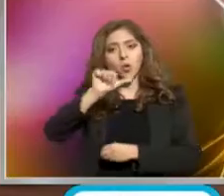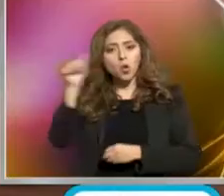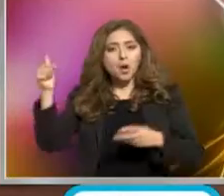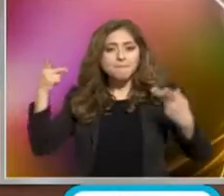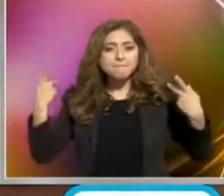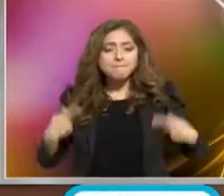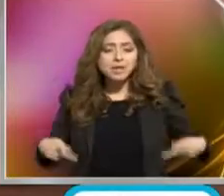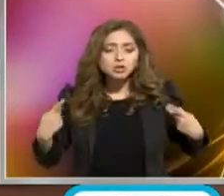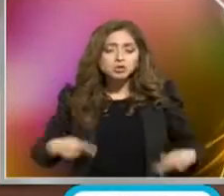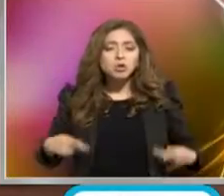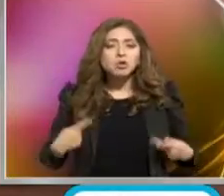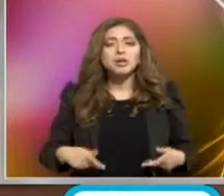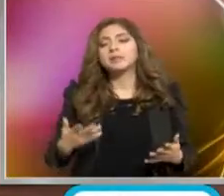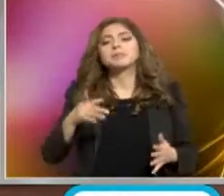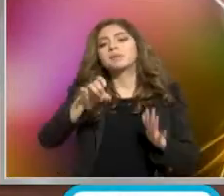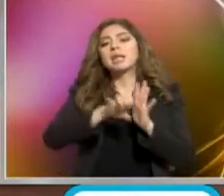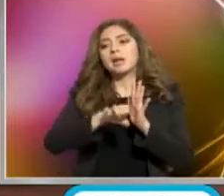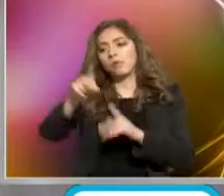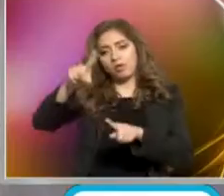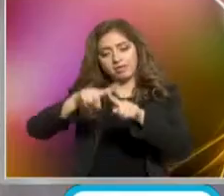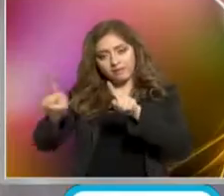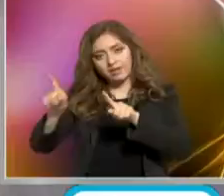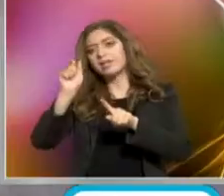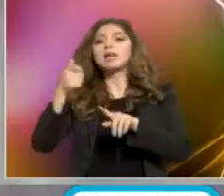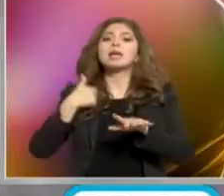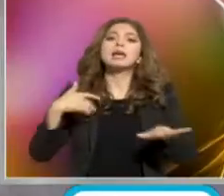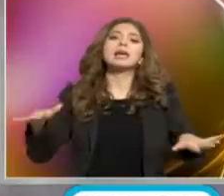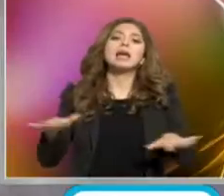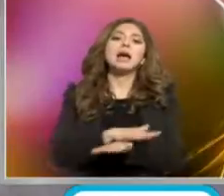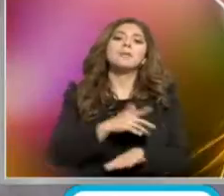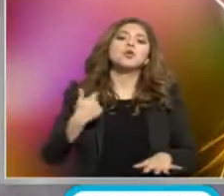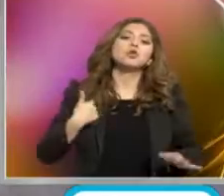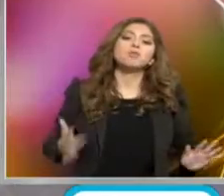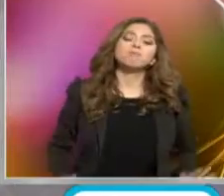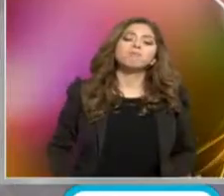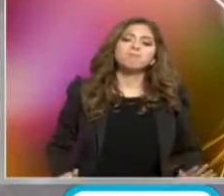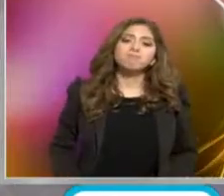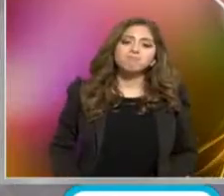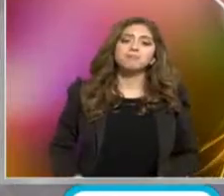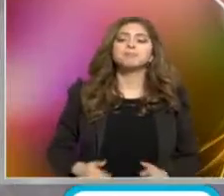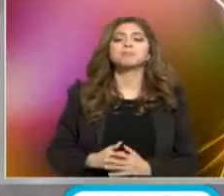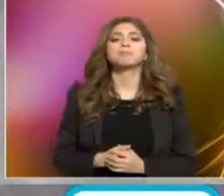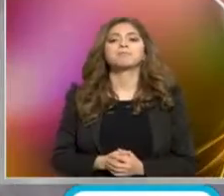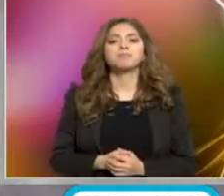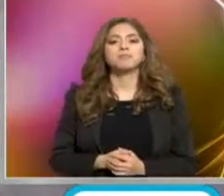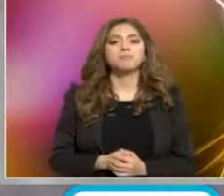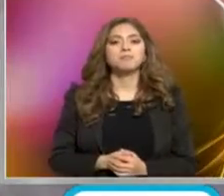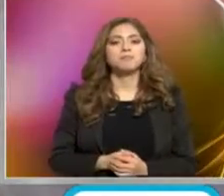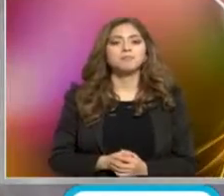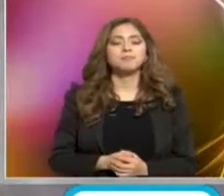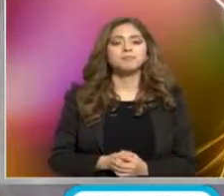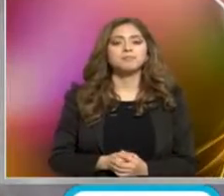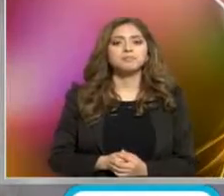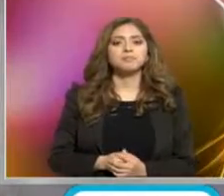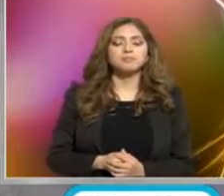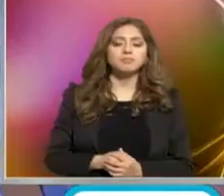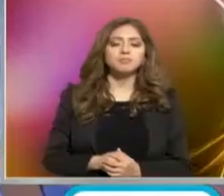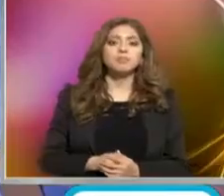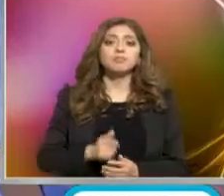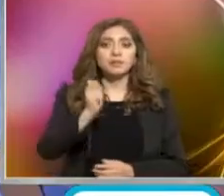no es tu caso, el estado de ánimo. Pueden mejorar la liberación de